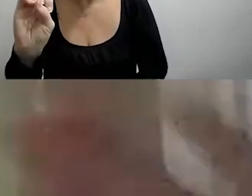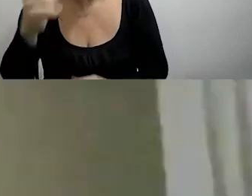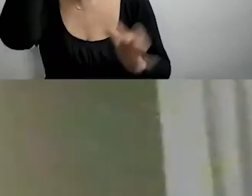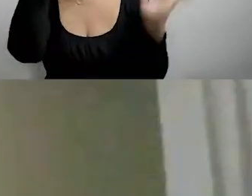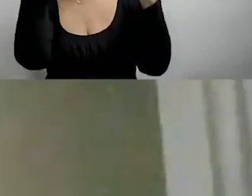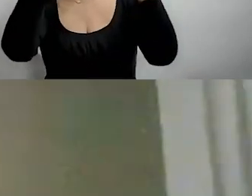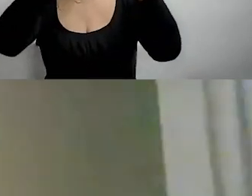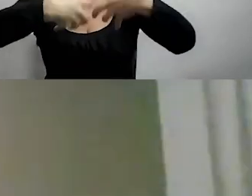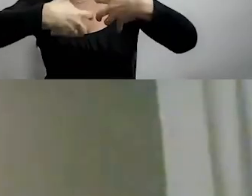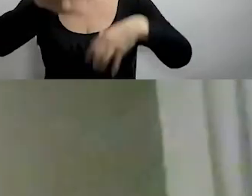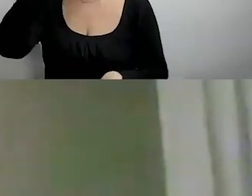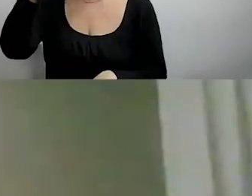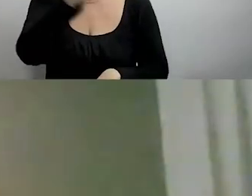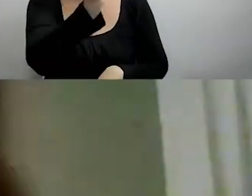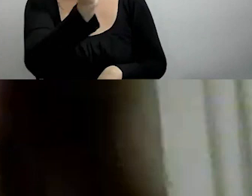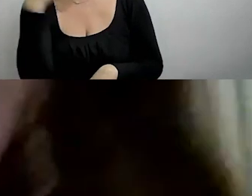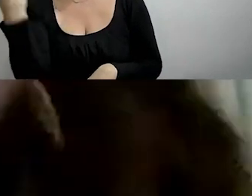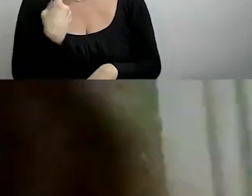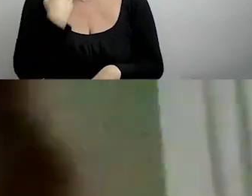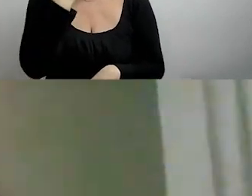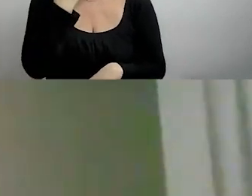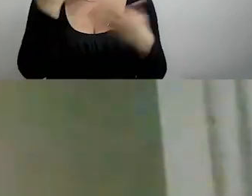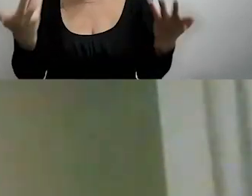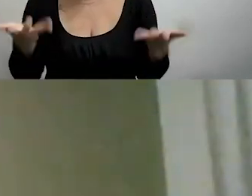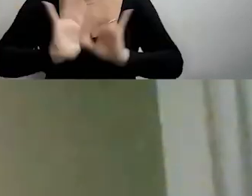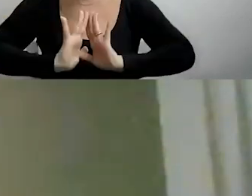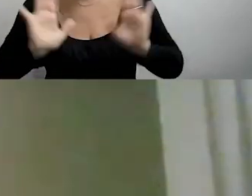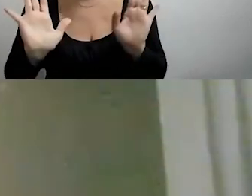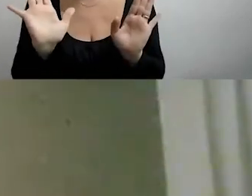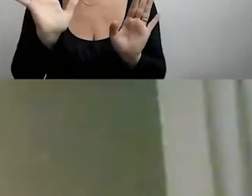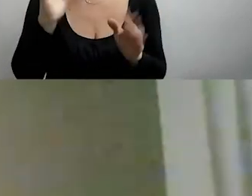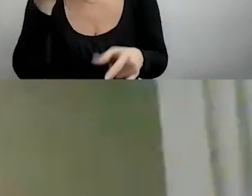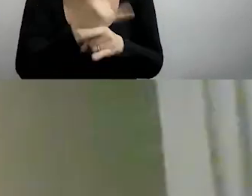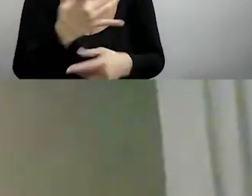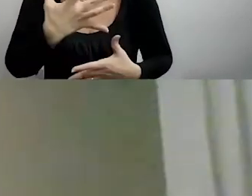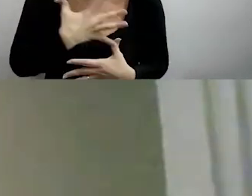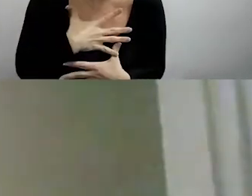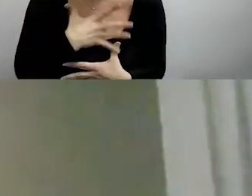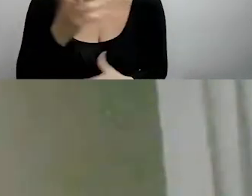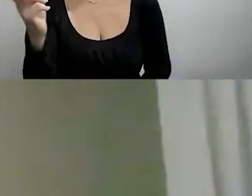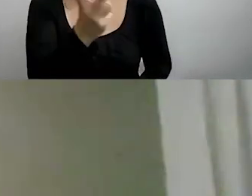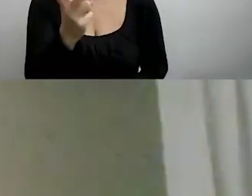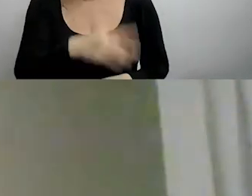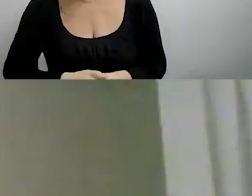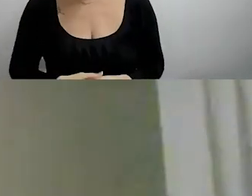mucha necesidad de presentación porque todos los conocen y siempre con tanto cariño a los dos, así que